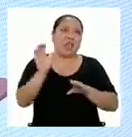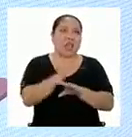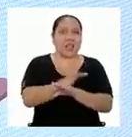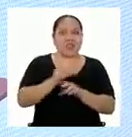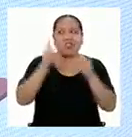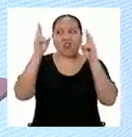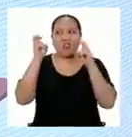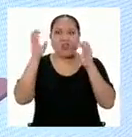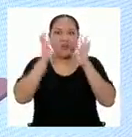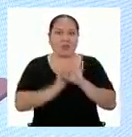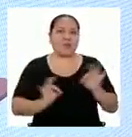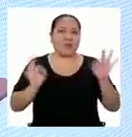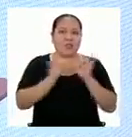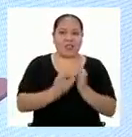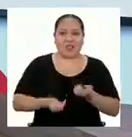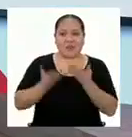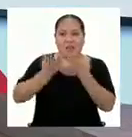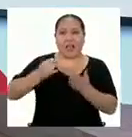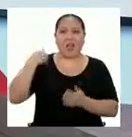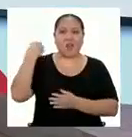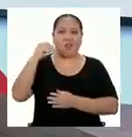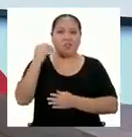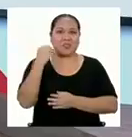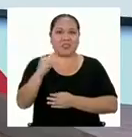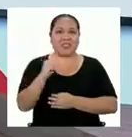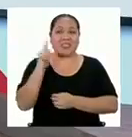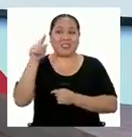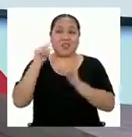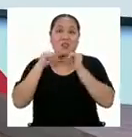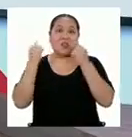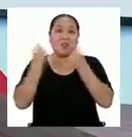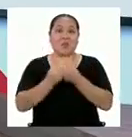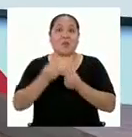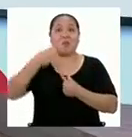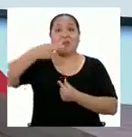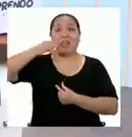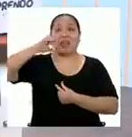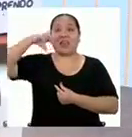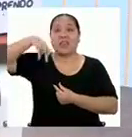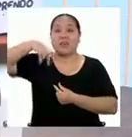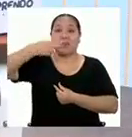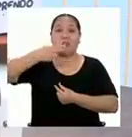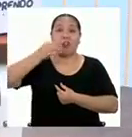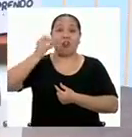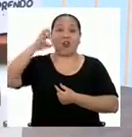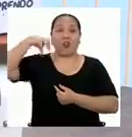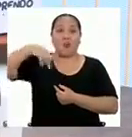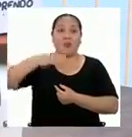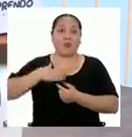temas importantes para la juventud, así como las de un grupo de hip hop que hay en mi barrio.